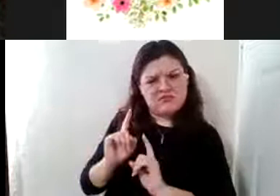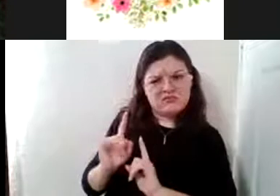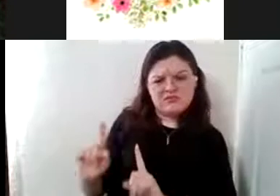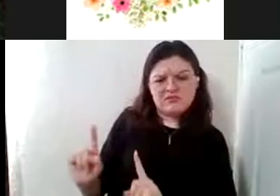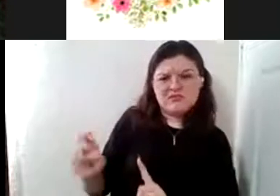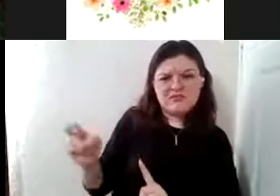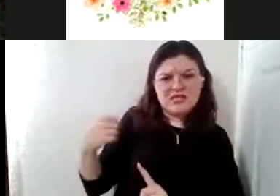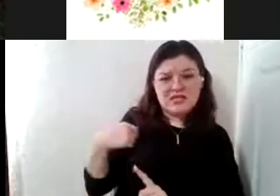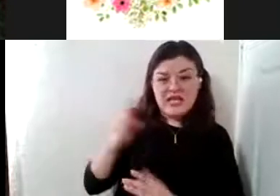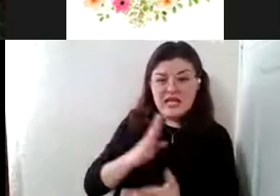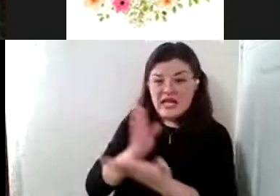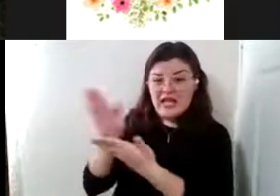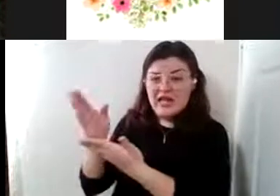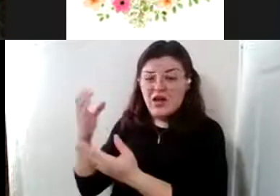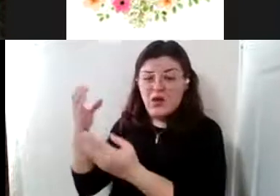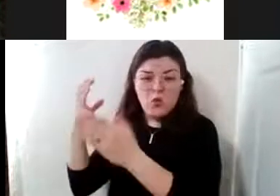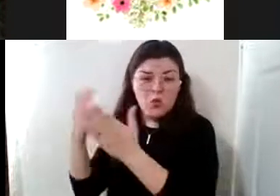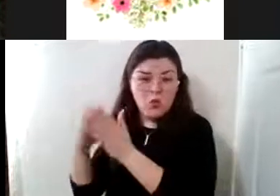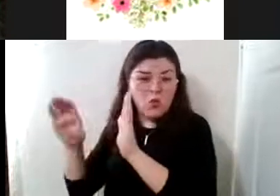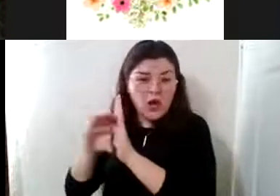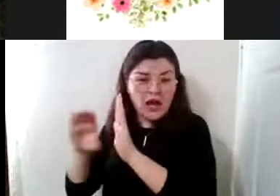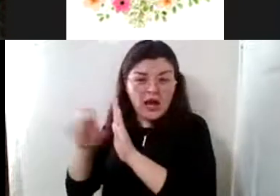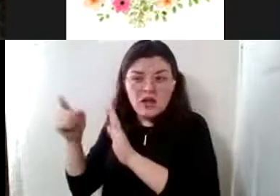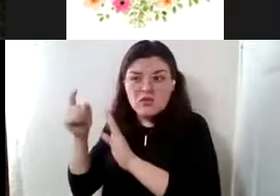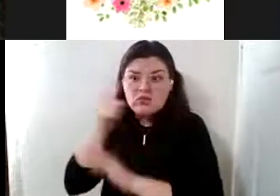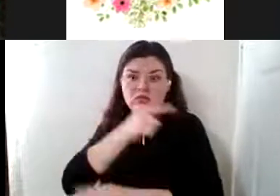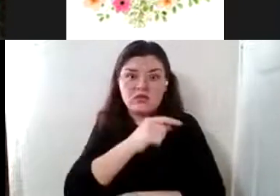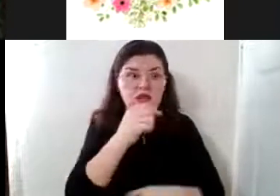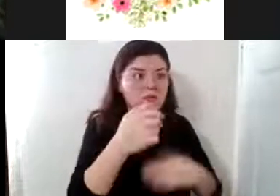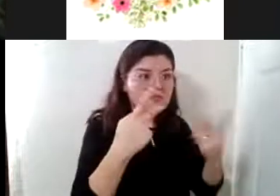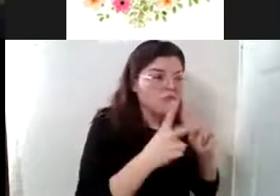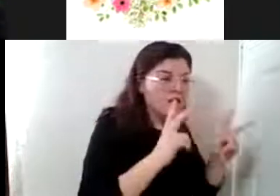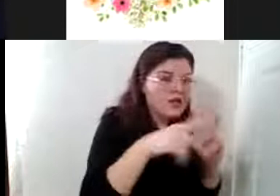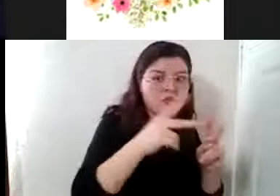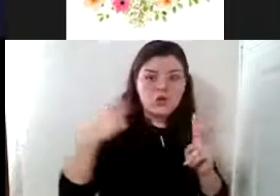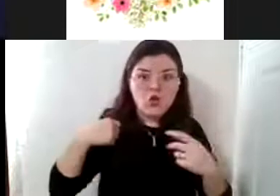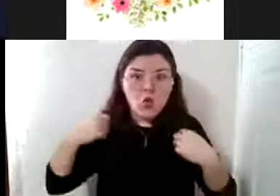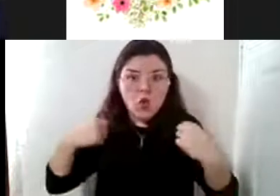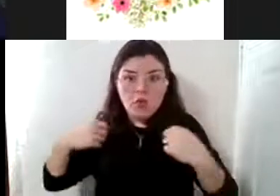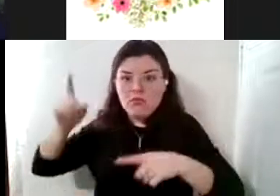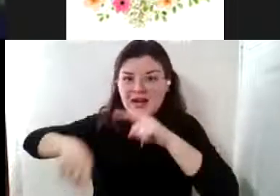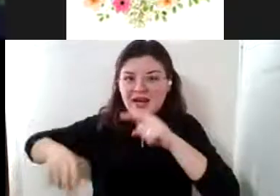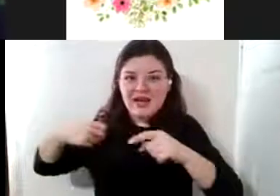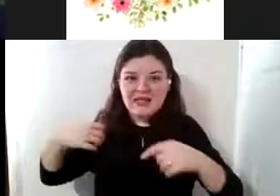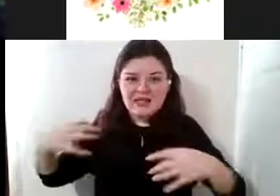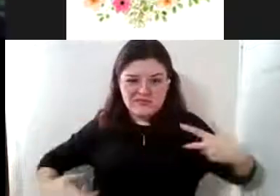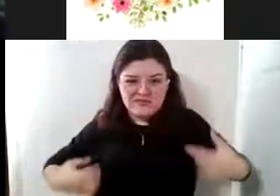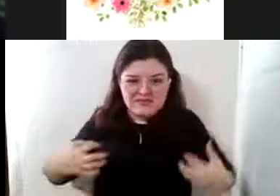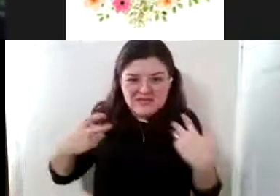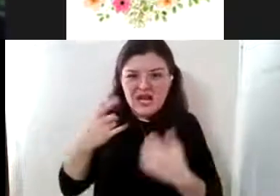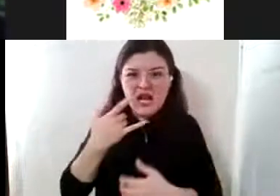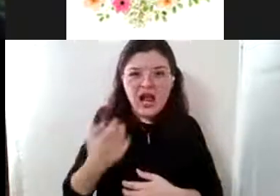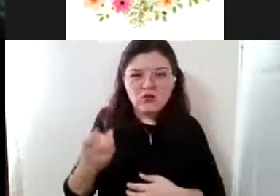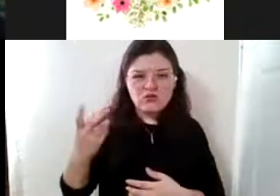cuarto mientras los adultos hablan en el comedor. Le quita la ropa y le hace unas cosquillas muy raras por todo el